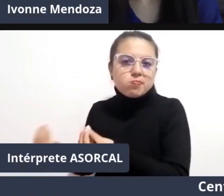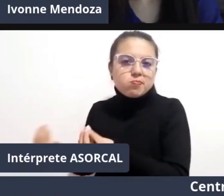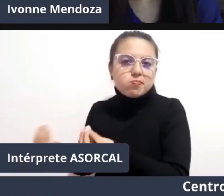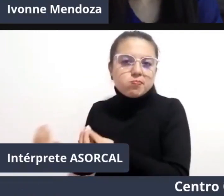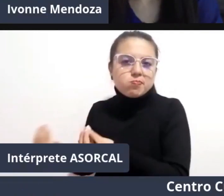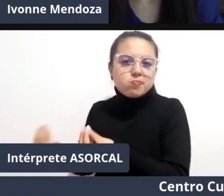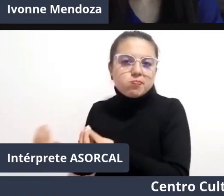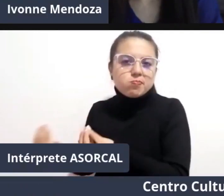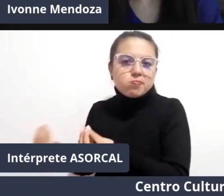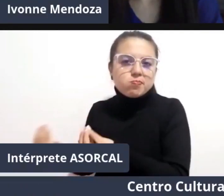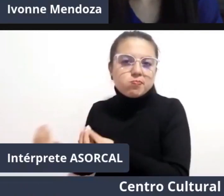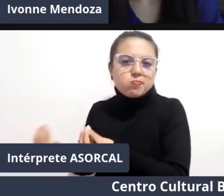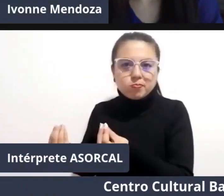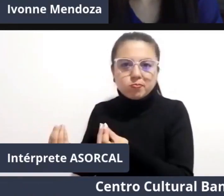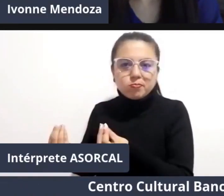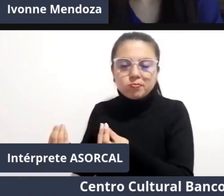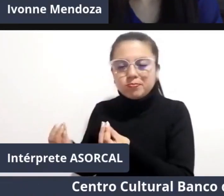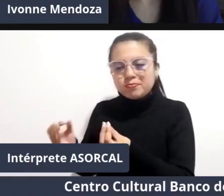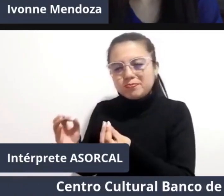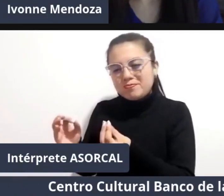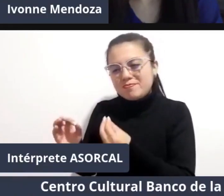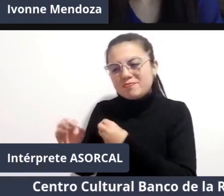esta delincuencia organizada.